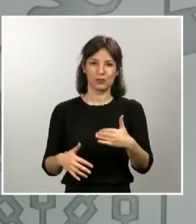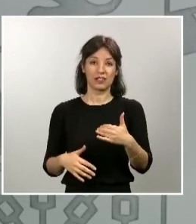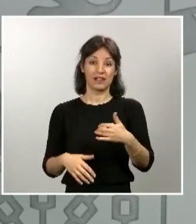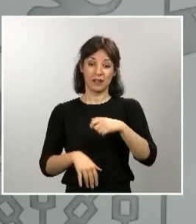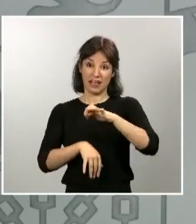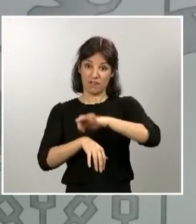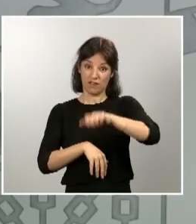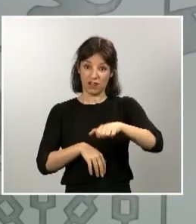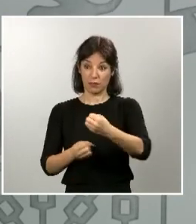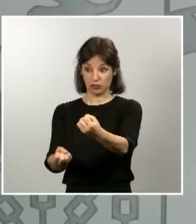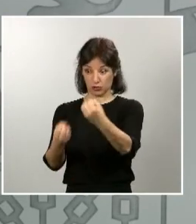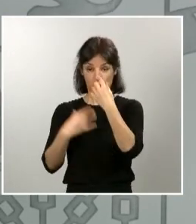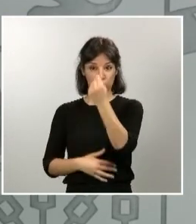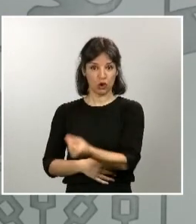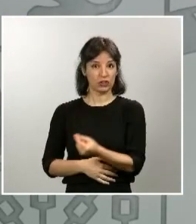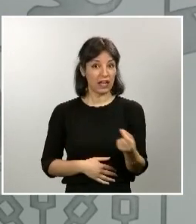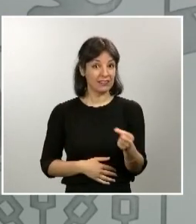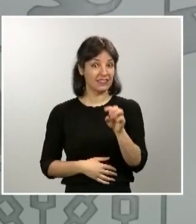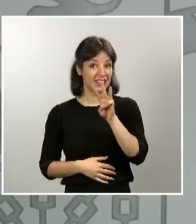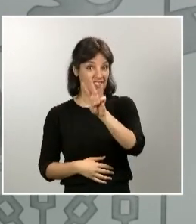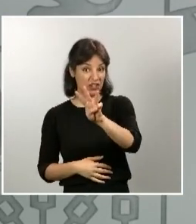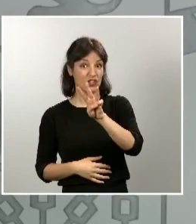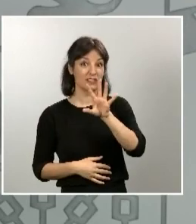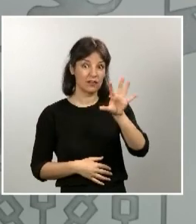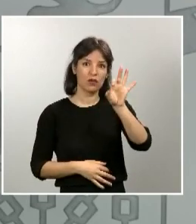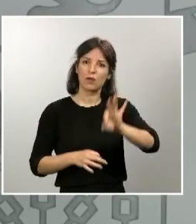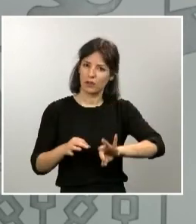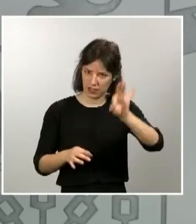que es uno de los porcentajes que cada día van van aumentando